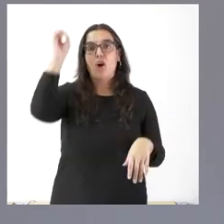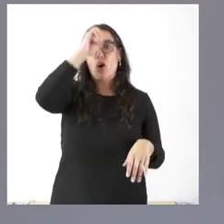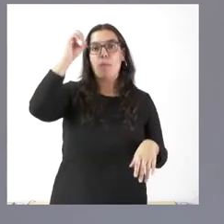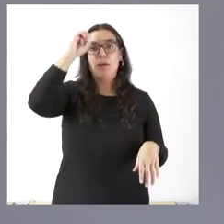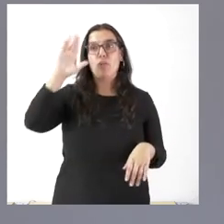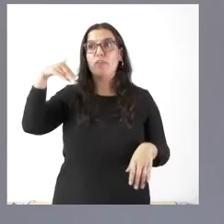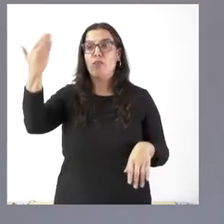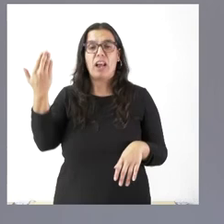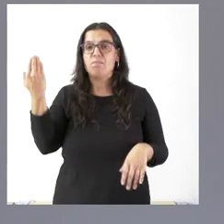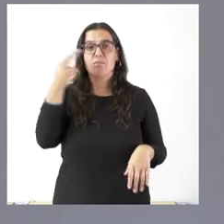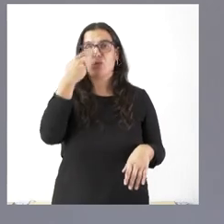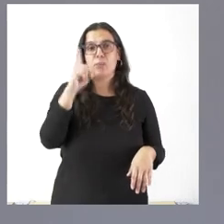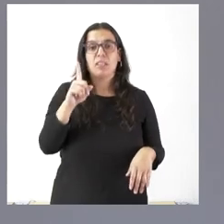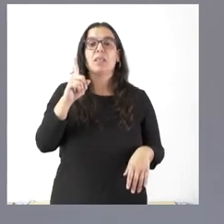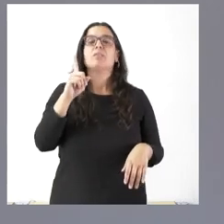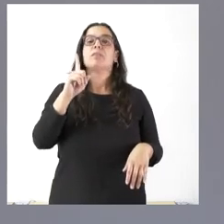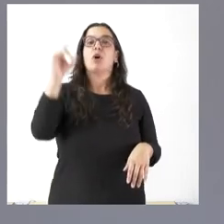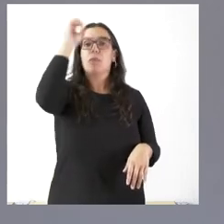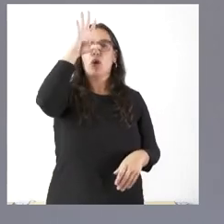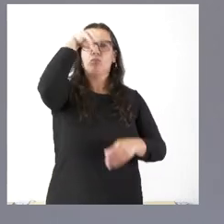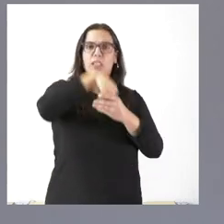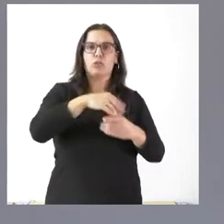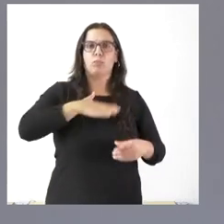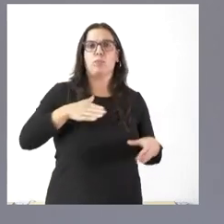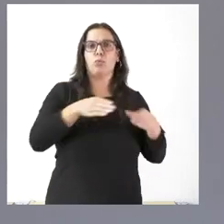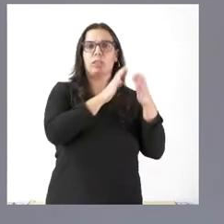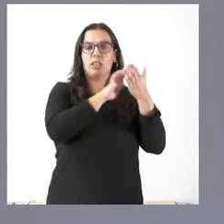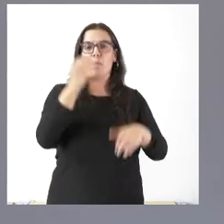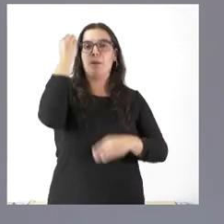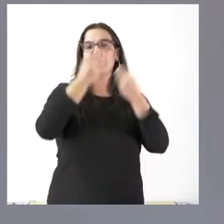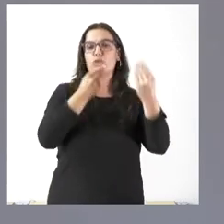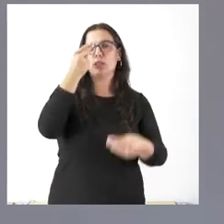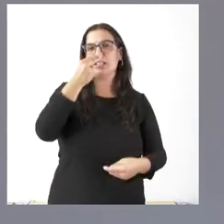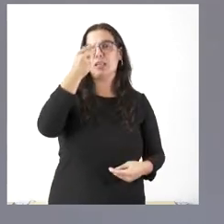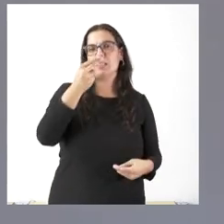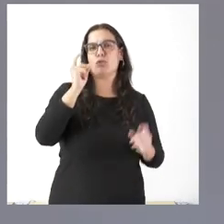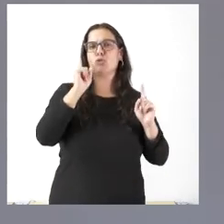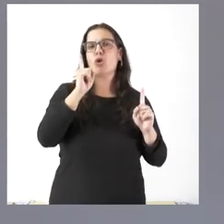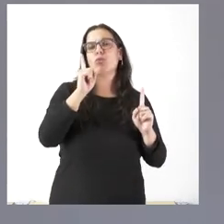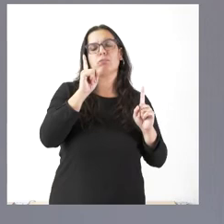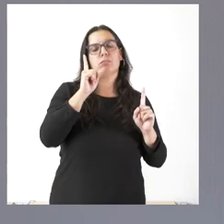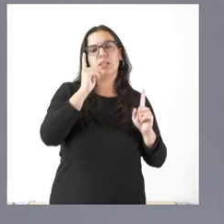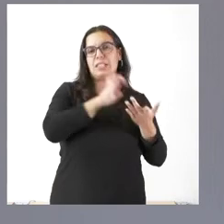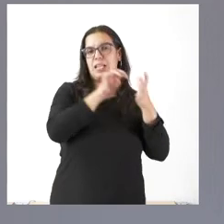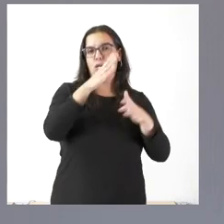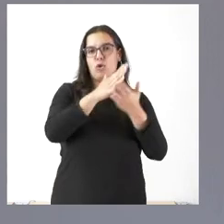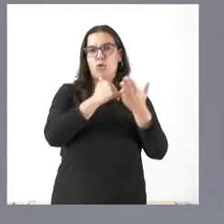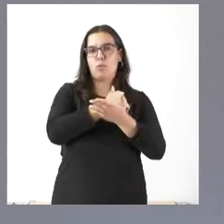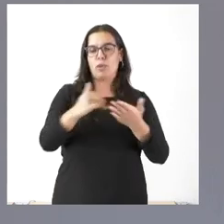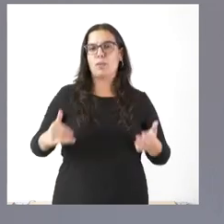Junta de Castilla y León. Hemos definido la opinión dentro de la Junta de Castilla y León y es la opinión pensando en los intereses exclusivos de nuestra comunidad autónoma. No tenemos por